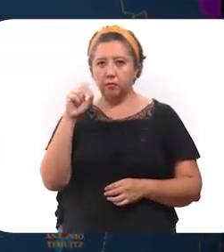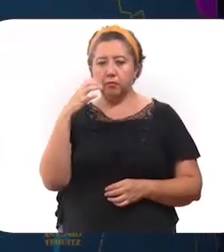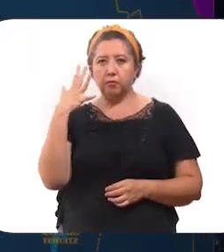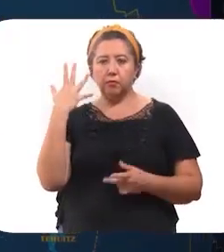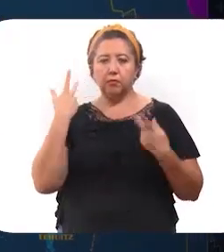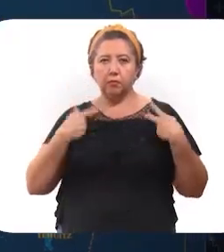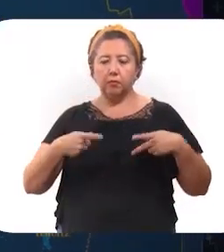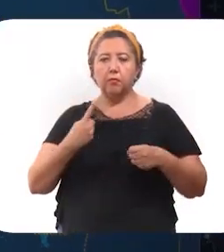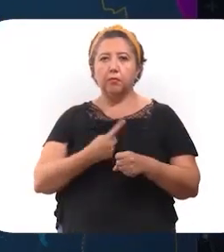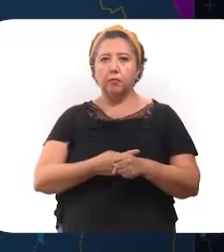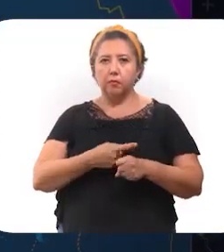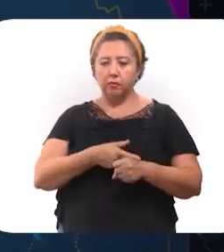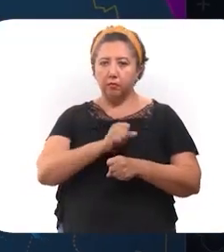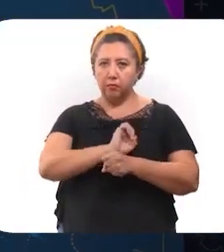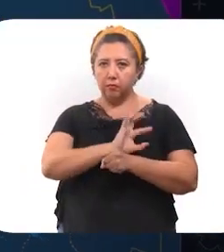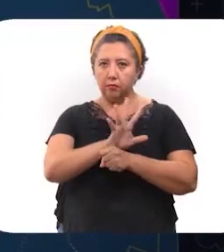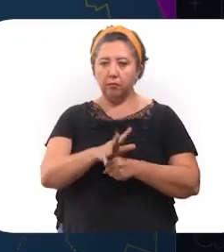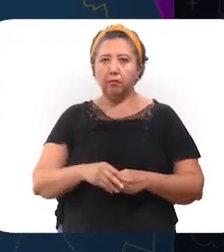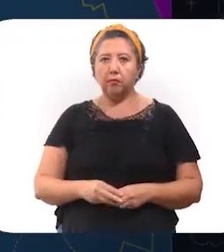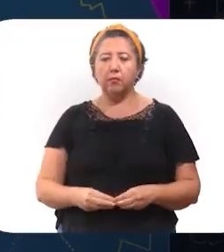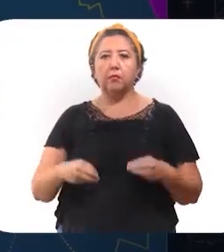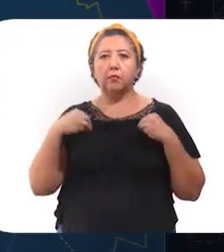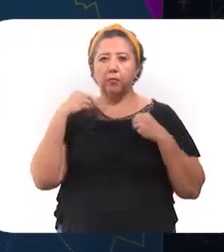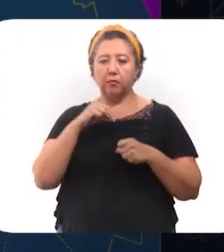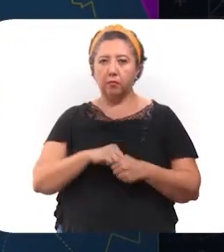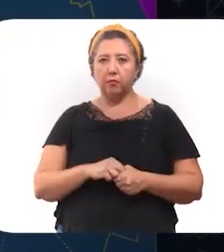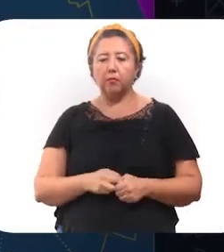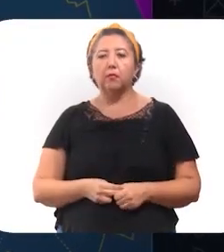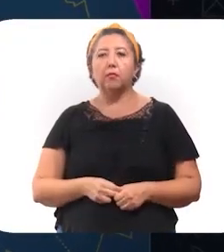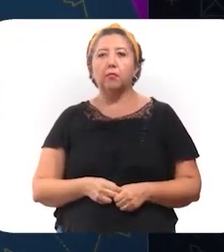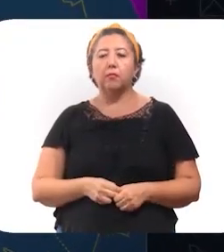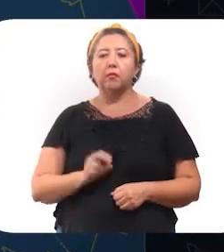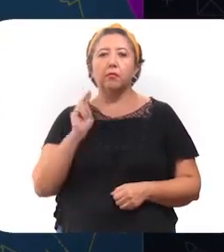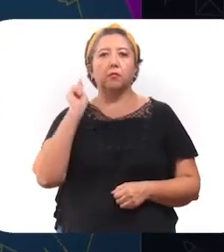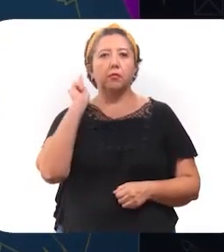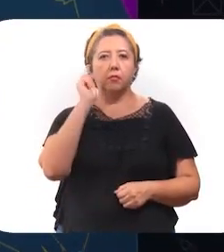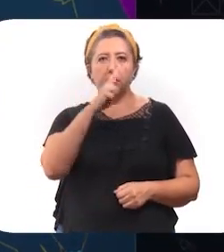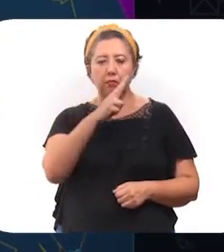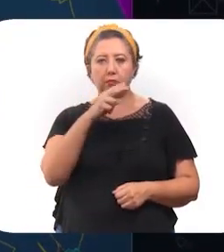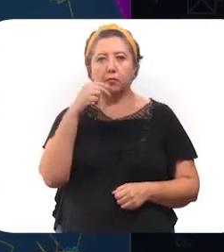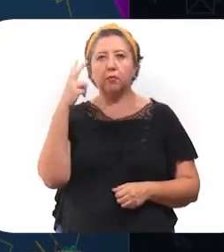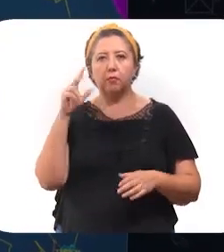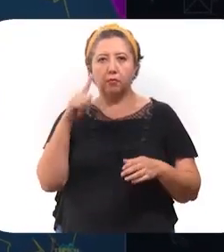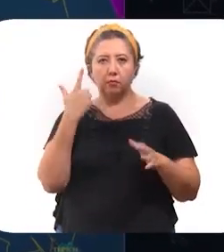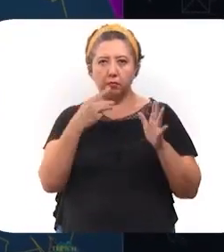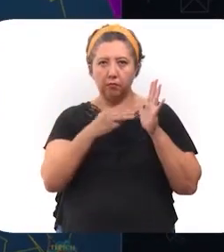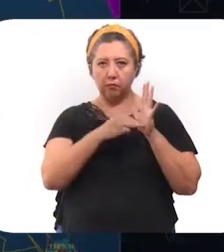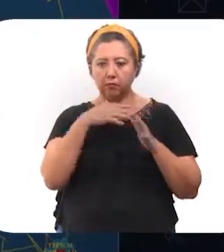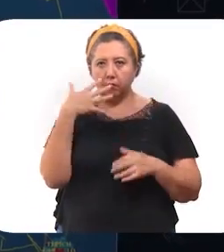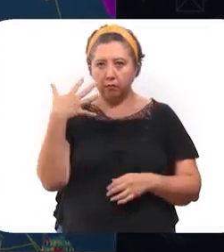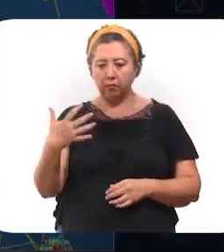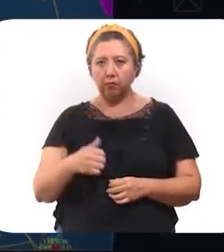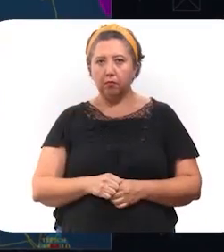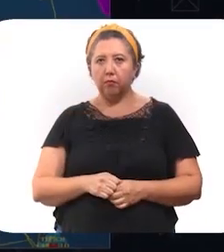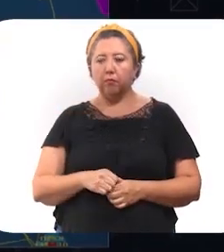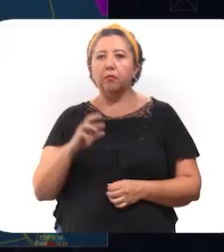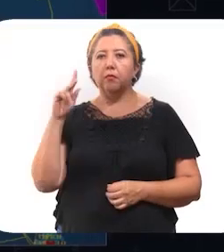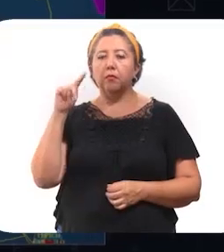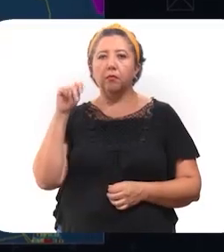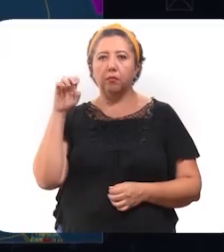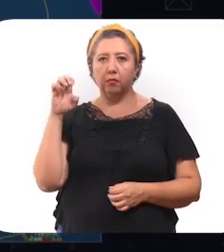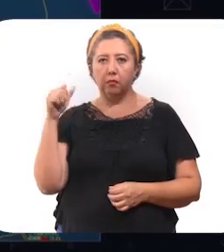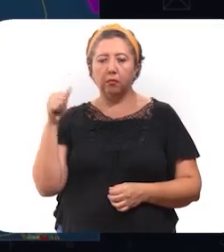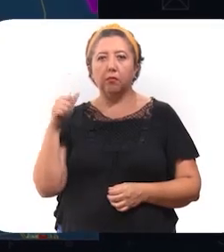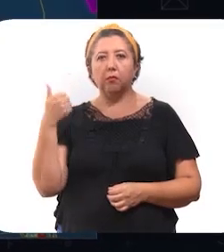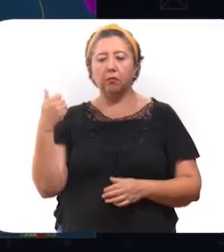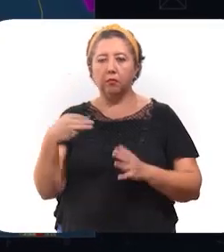46.325 personas contagiadas de coronavirus, que viven en la zona norte 12.005, en la zona oriente